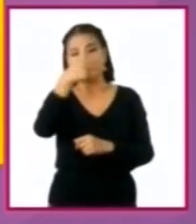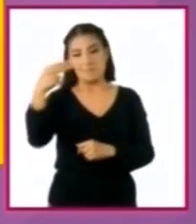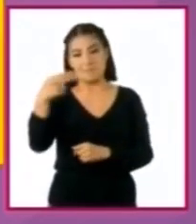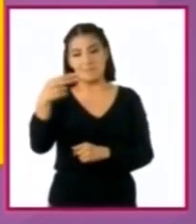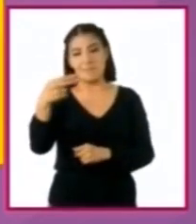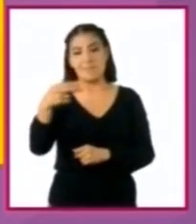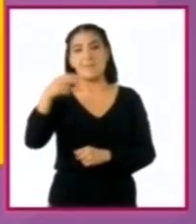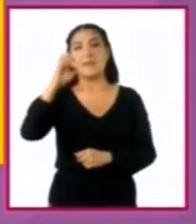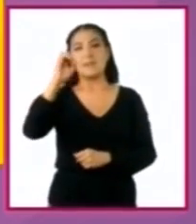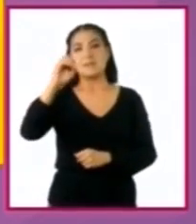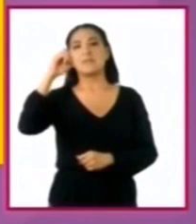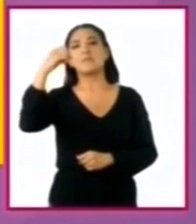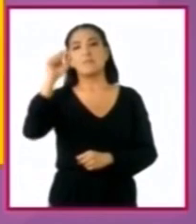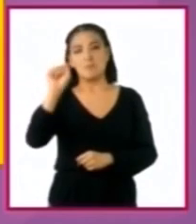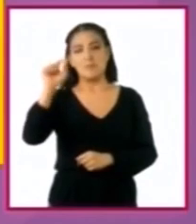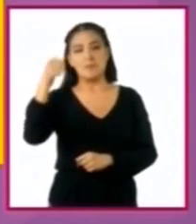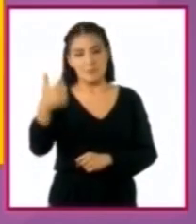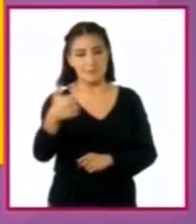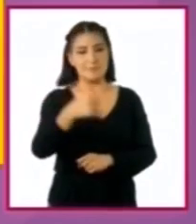igual a 6 décimos negativo.